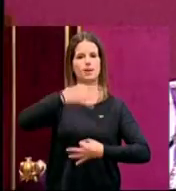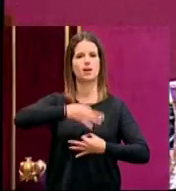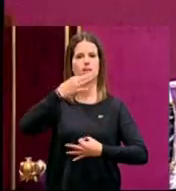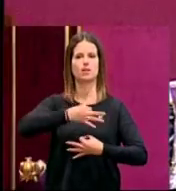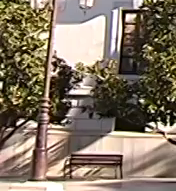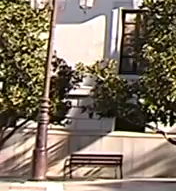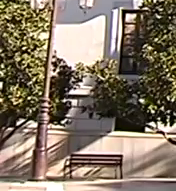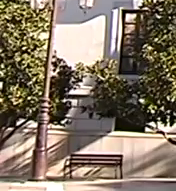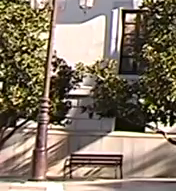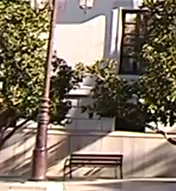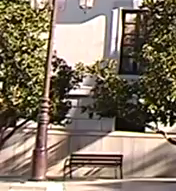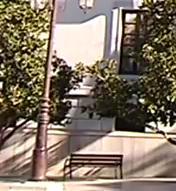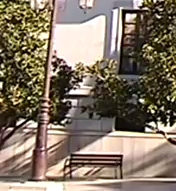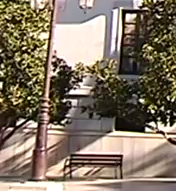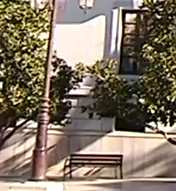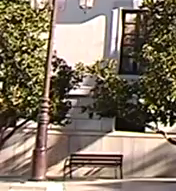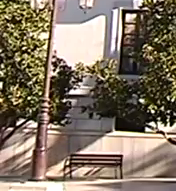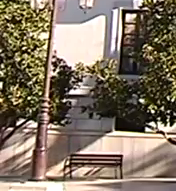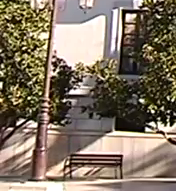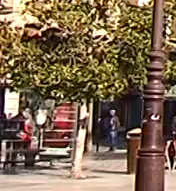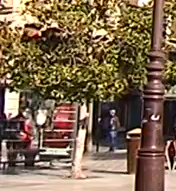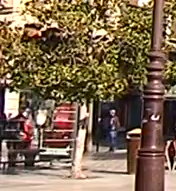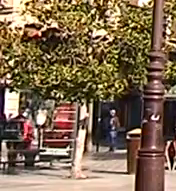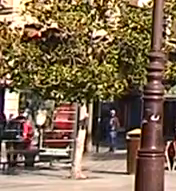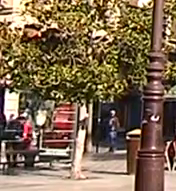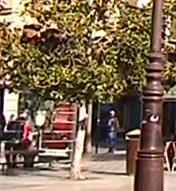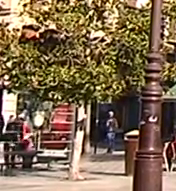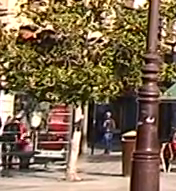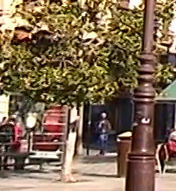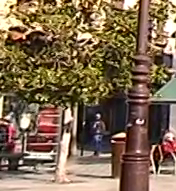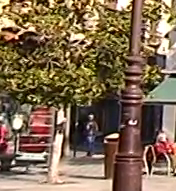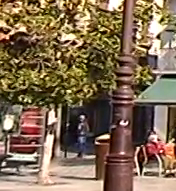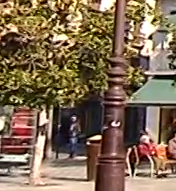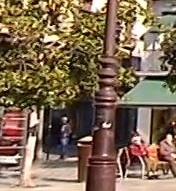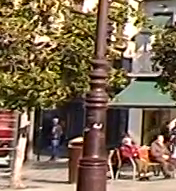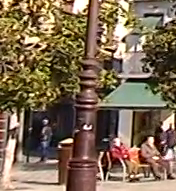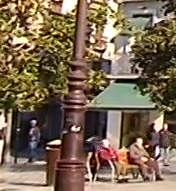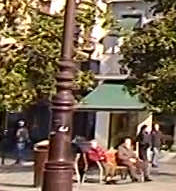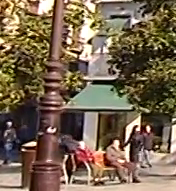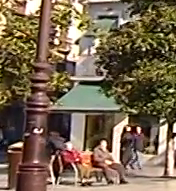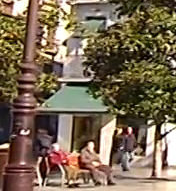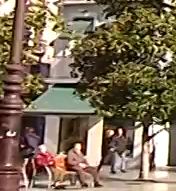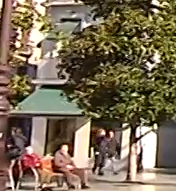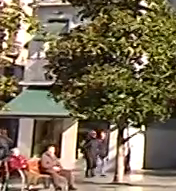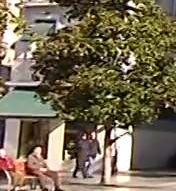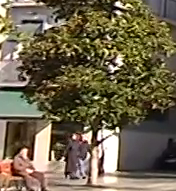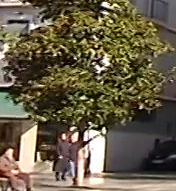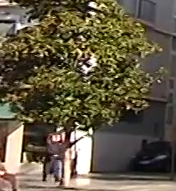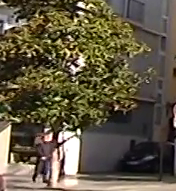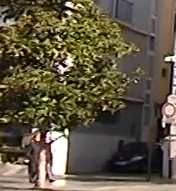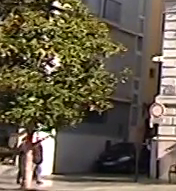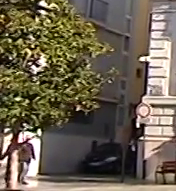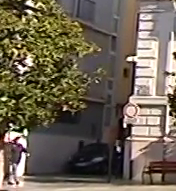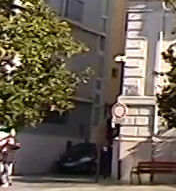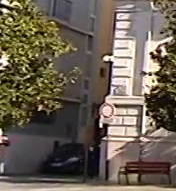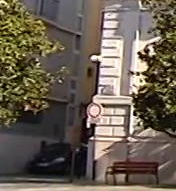puedan acceder a un puesto de trabajo. También ha sido aprobada por unanimidad la propuesta defendida por el edil Francisco Ledesma para que se rebaje el plazo